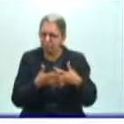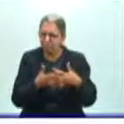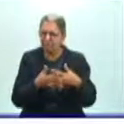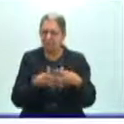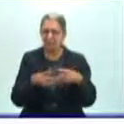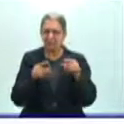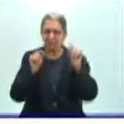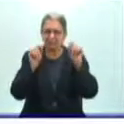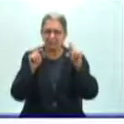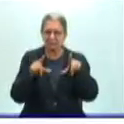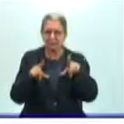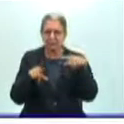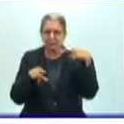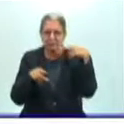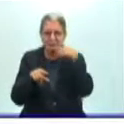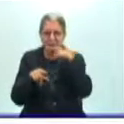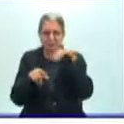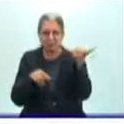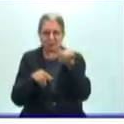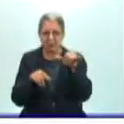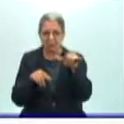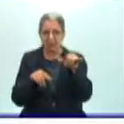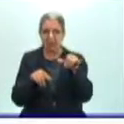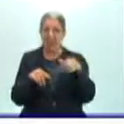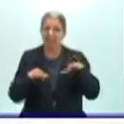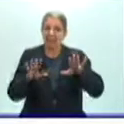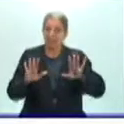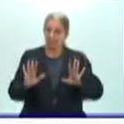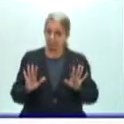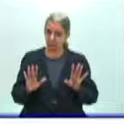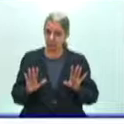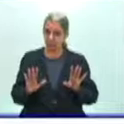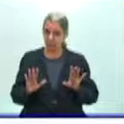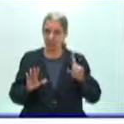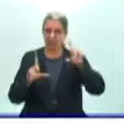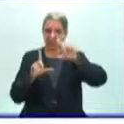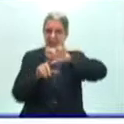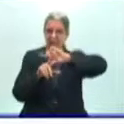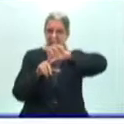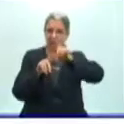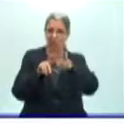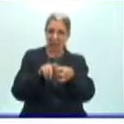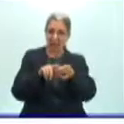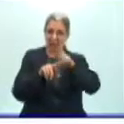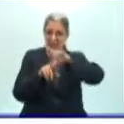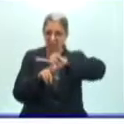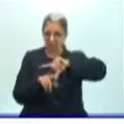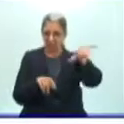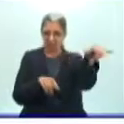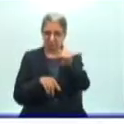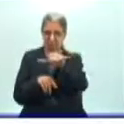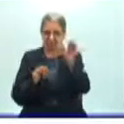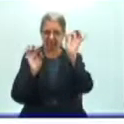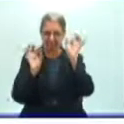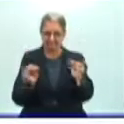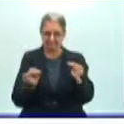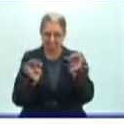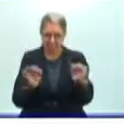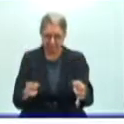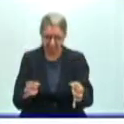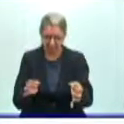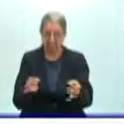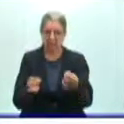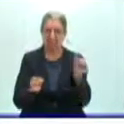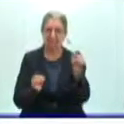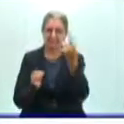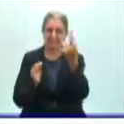Entonces, los arcos también son iguales. Hasta aquí puedes ir anotando el primer elemento